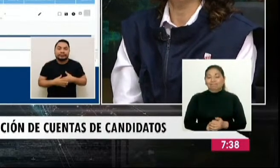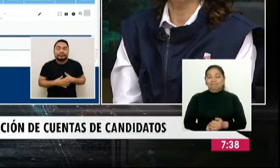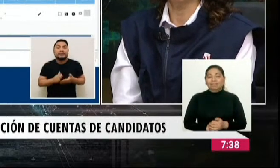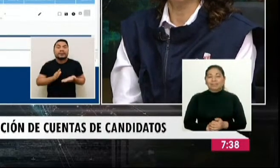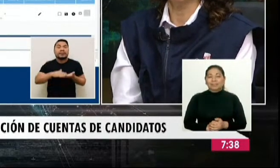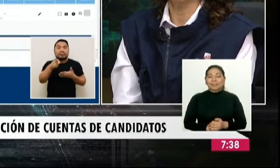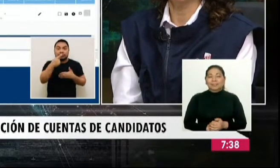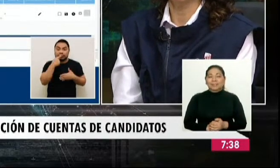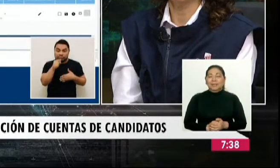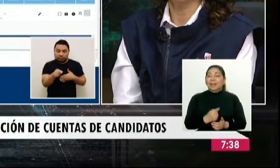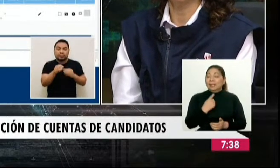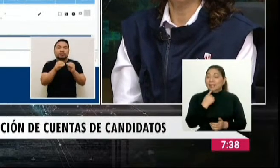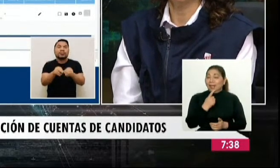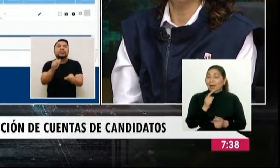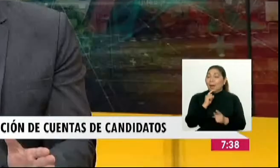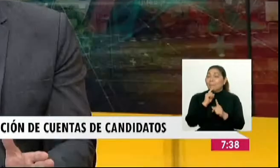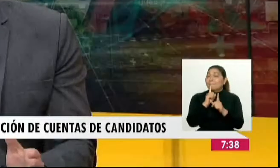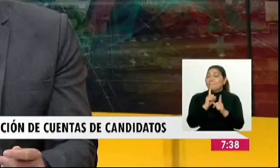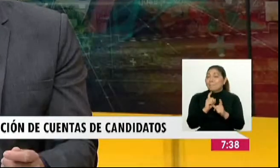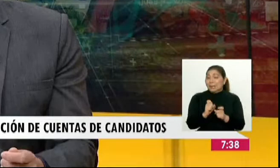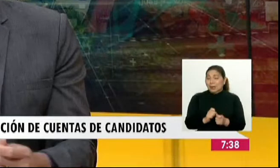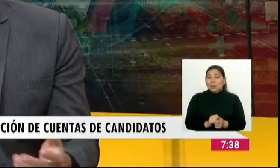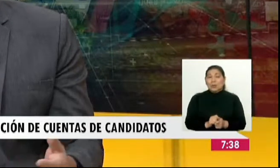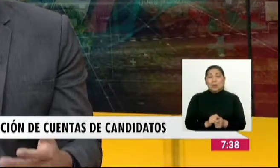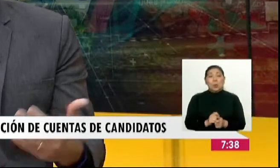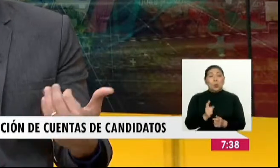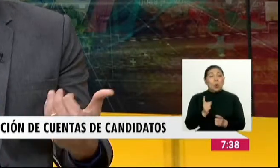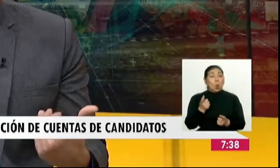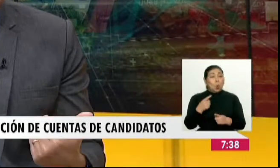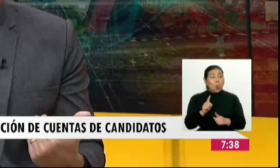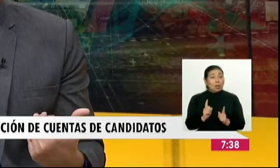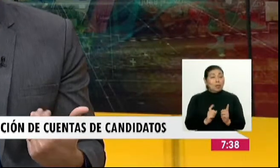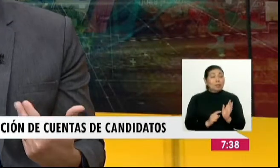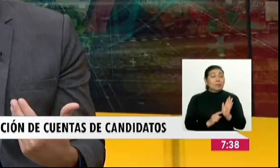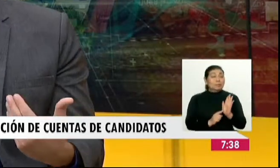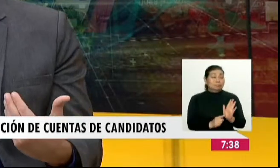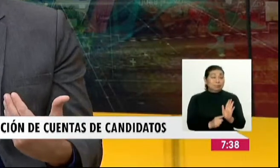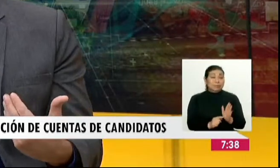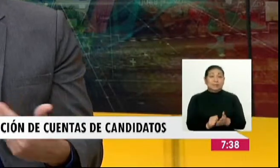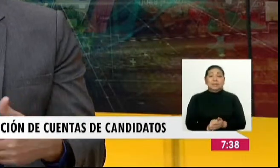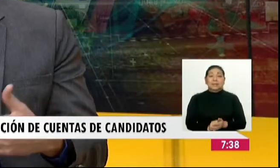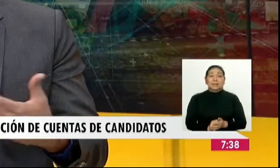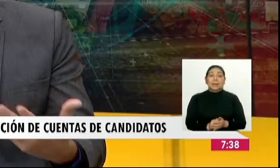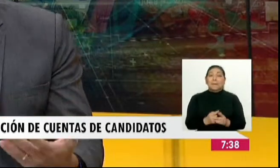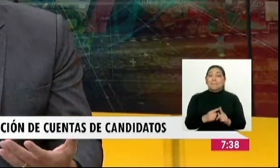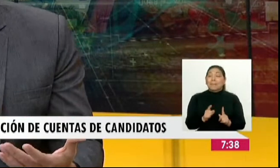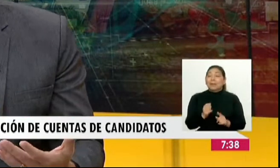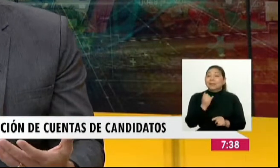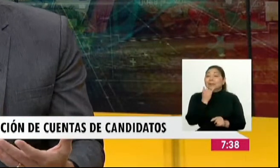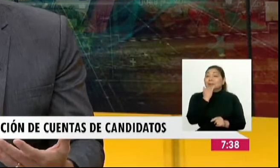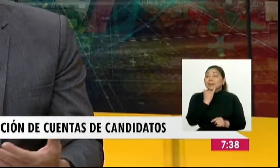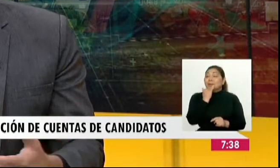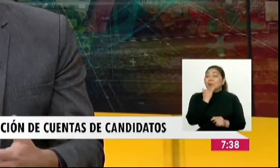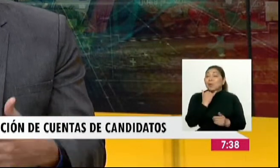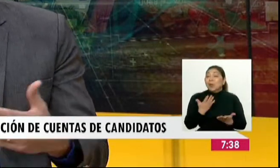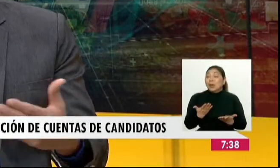Ahora, hace un rato también consultaba, si es que uno presenta en fecha, pero se equivoca,